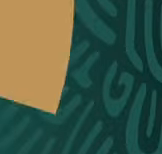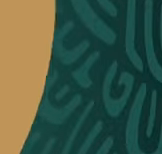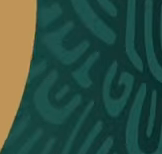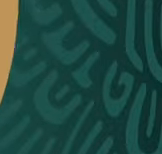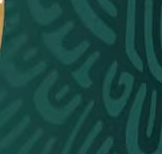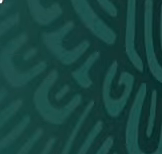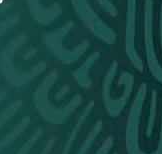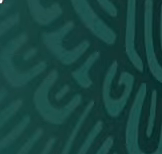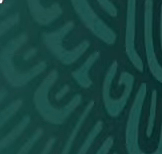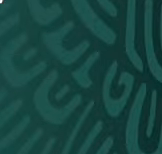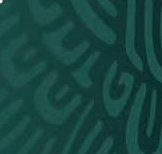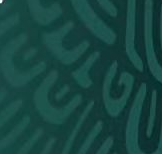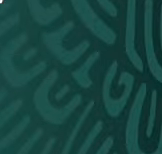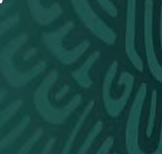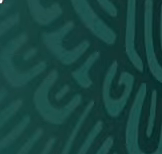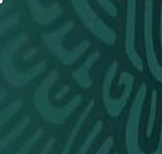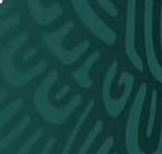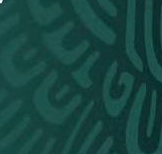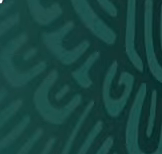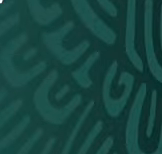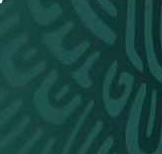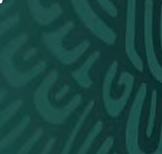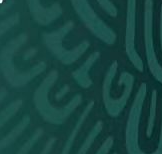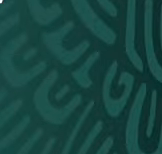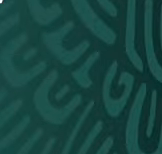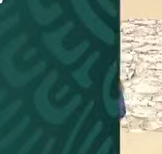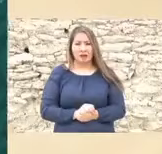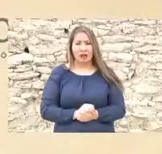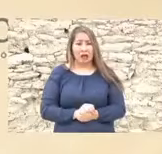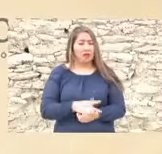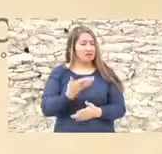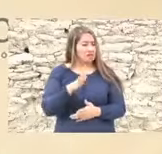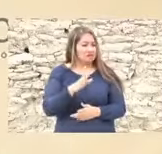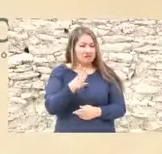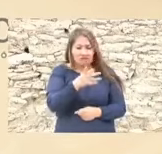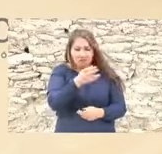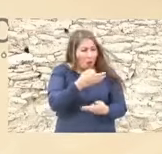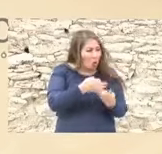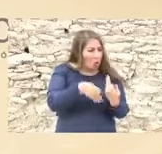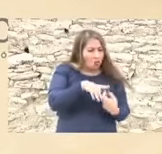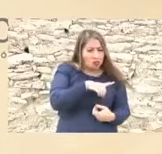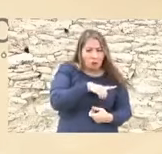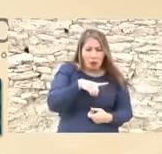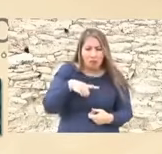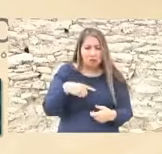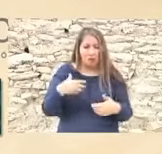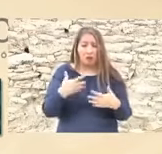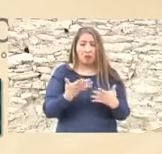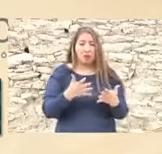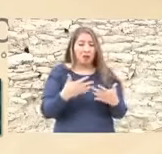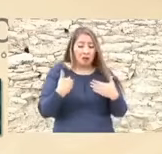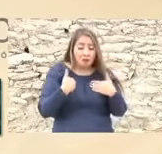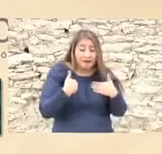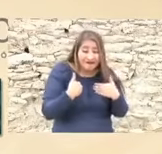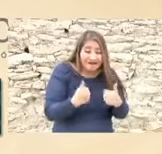avanzado. Tenemos que convencer, de persuadir a todos